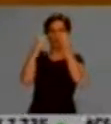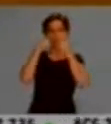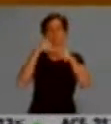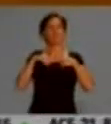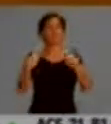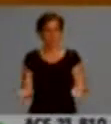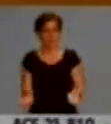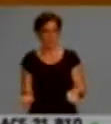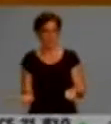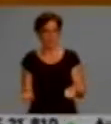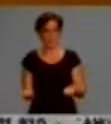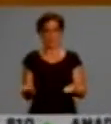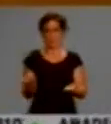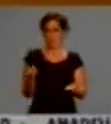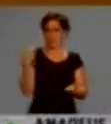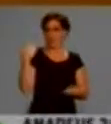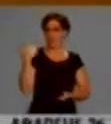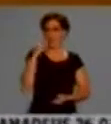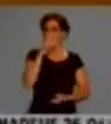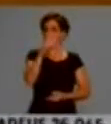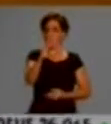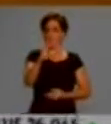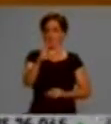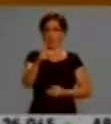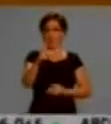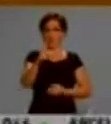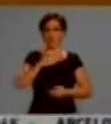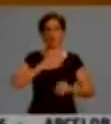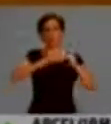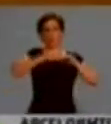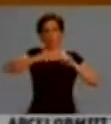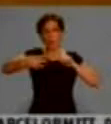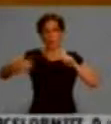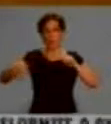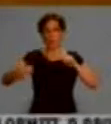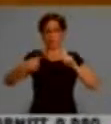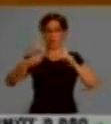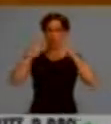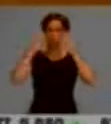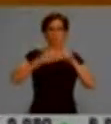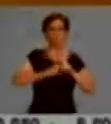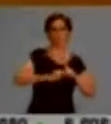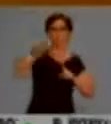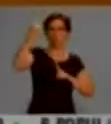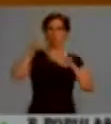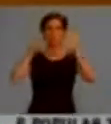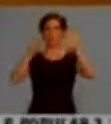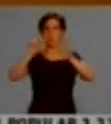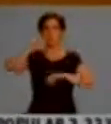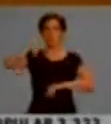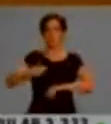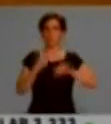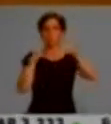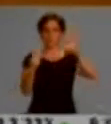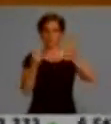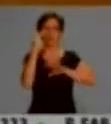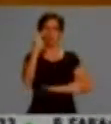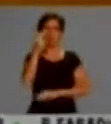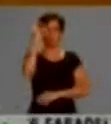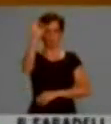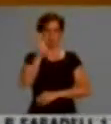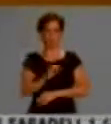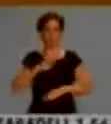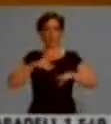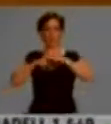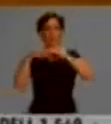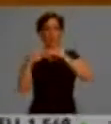economía. Hace exactamente 12 meses que el coste de nuestro endeudamiento se elevó hasta el 7,62% en el